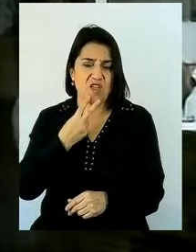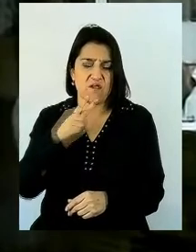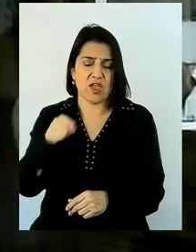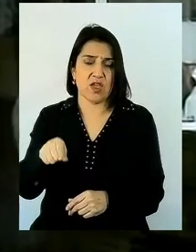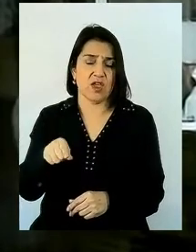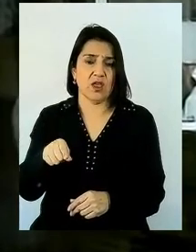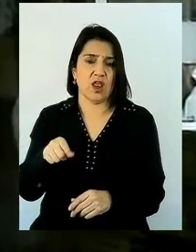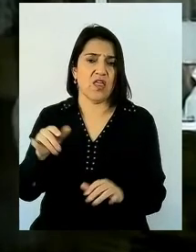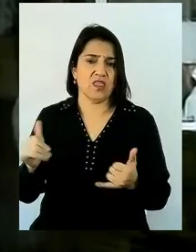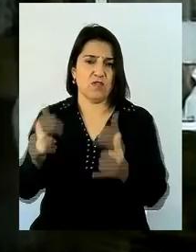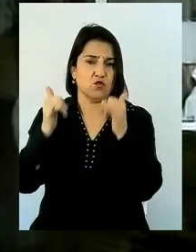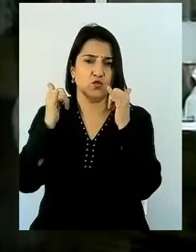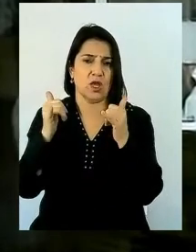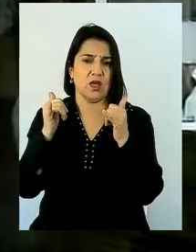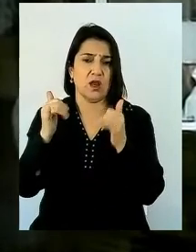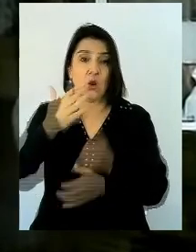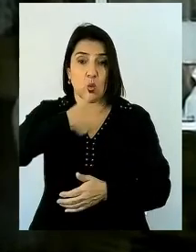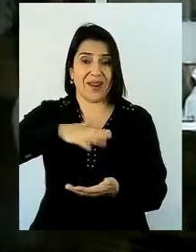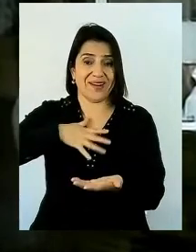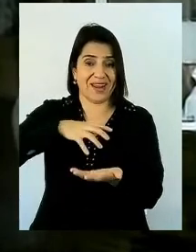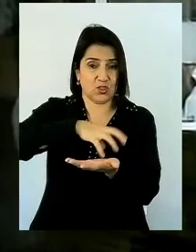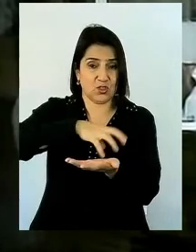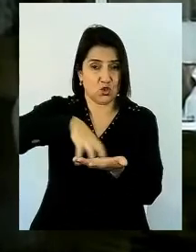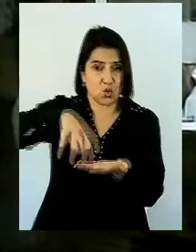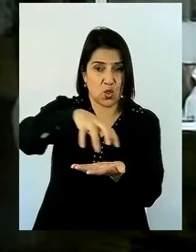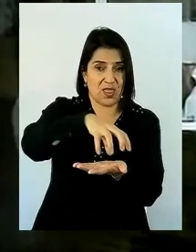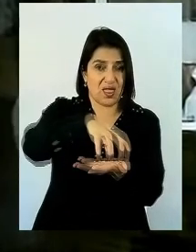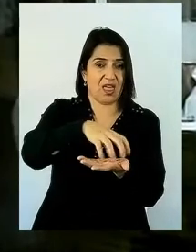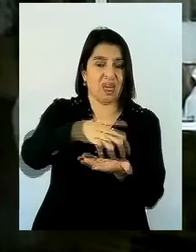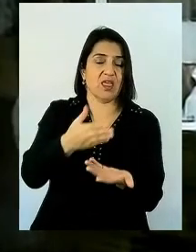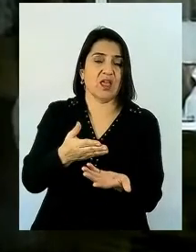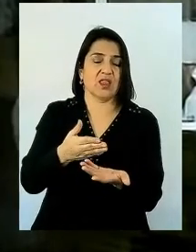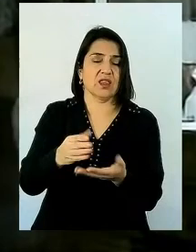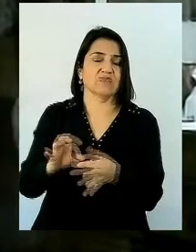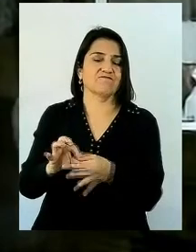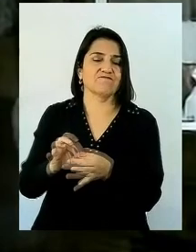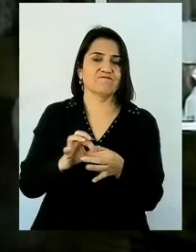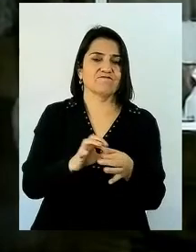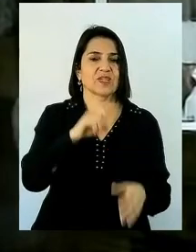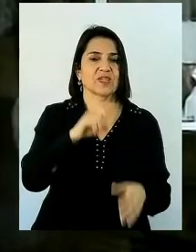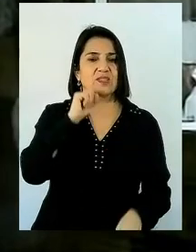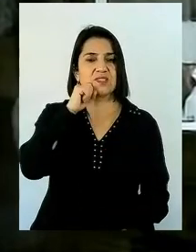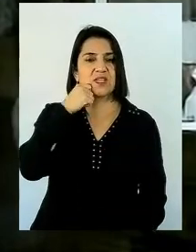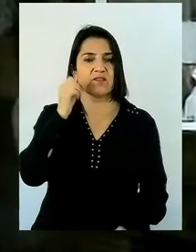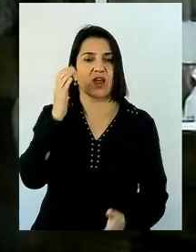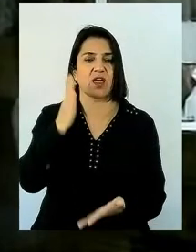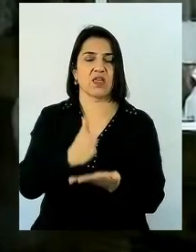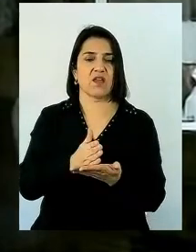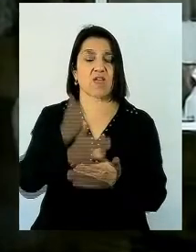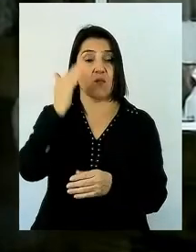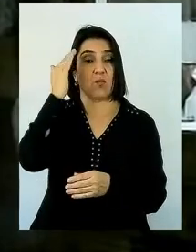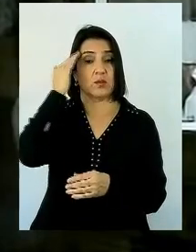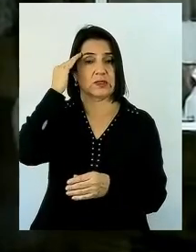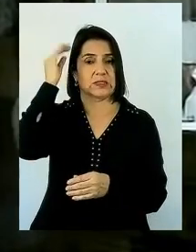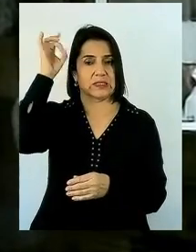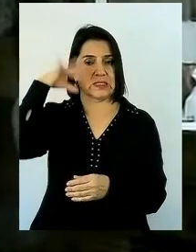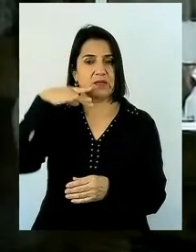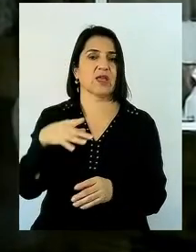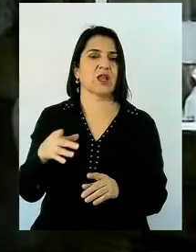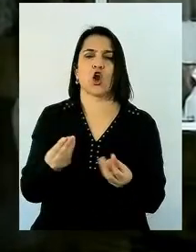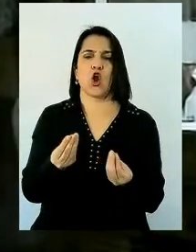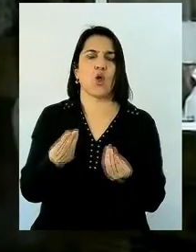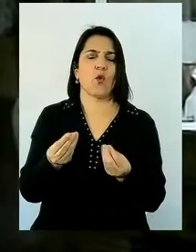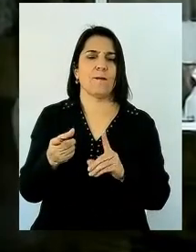territorio, y eso quiere decir que tenemos que tener en cuenta la forma de participación y la forma de